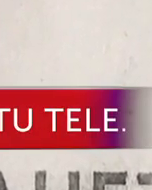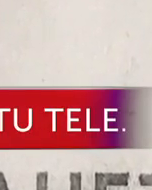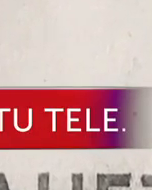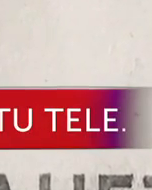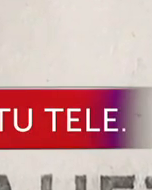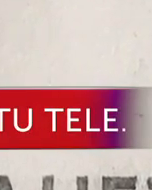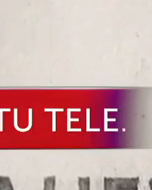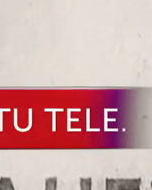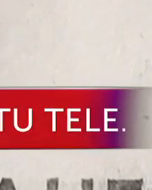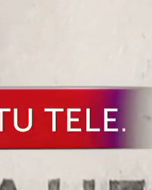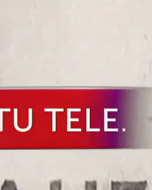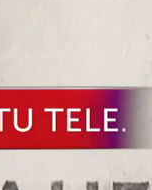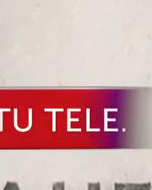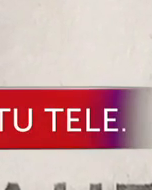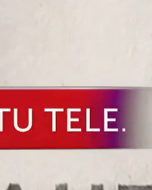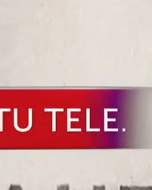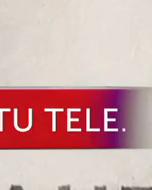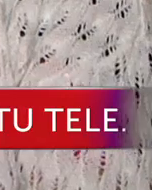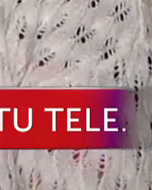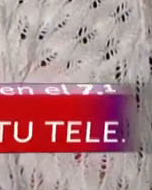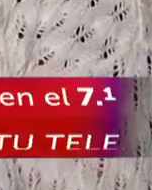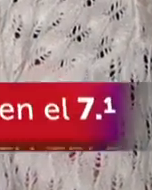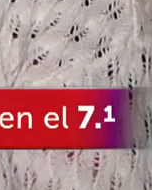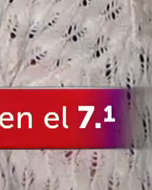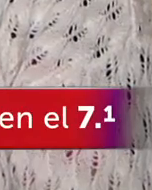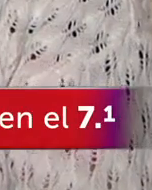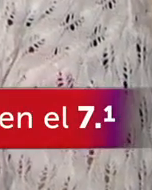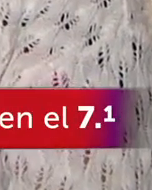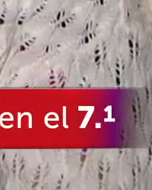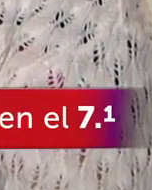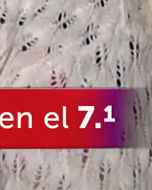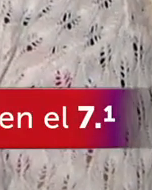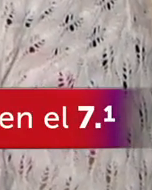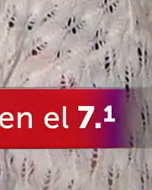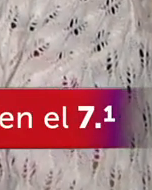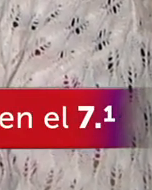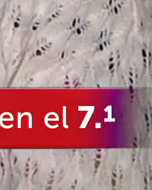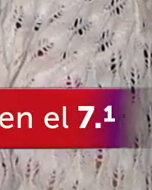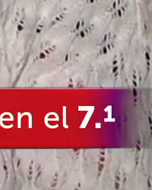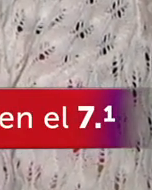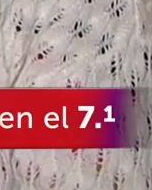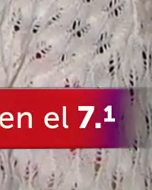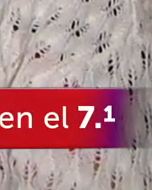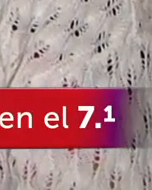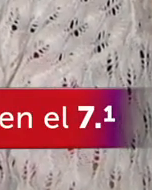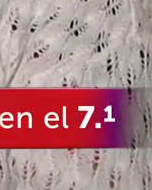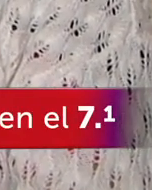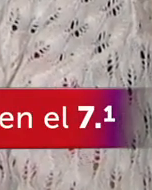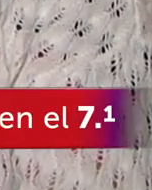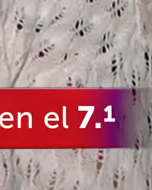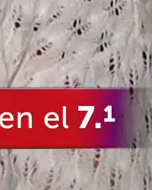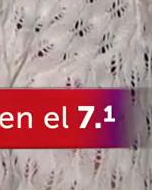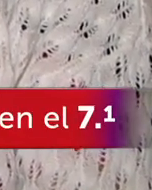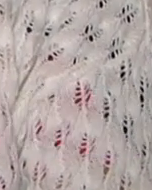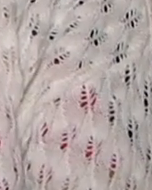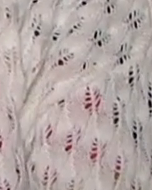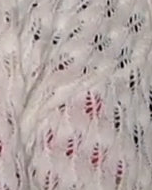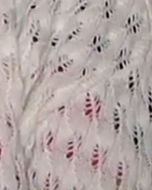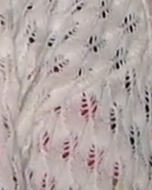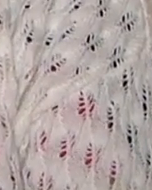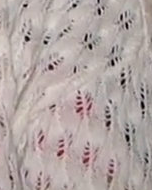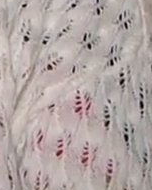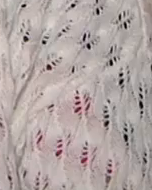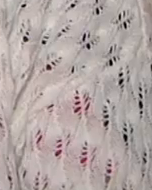asesinado a golpes en la pelea de la otra calle. A mí me dice mi hijo, ¿usted cree que si yo lo hubiera matado, me hubiera metido a mi casa